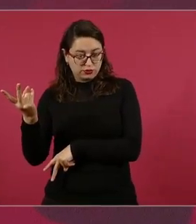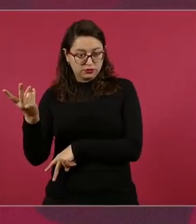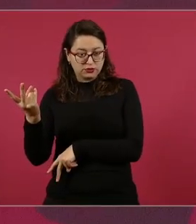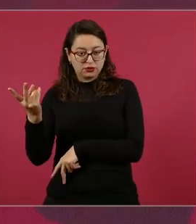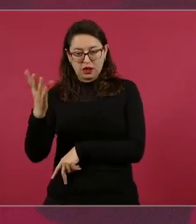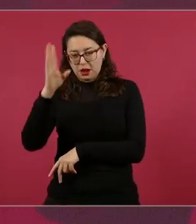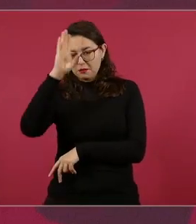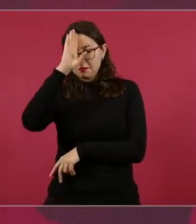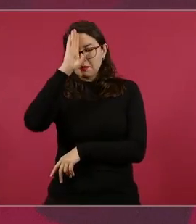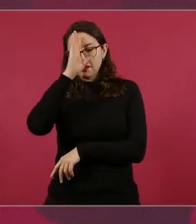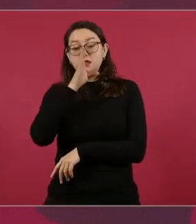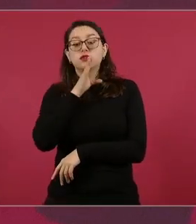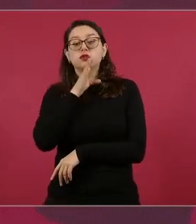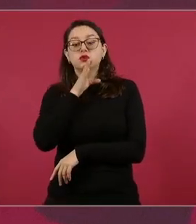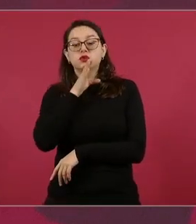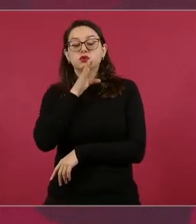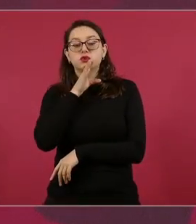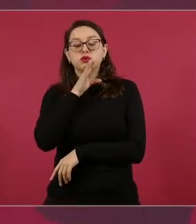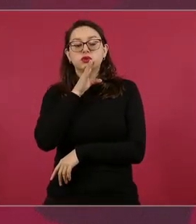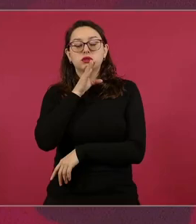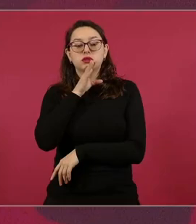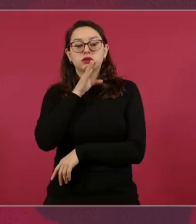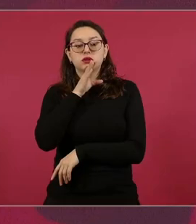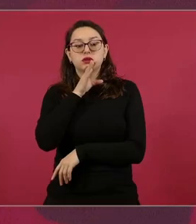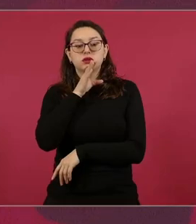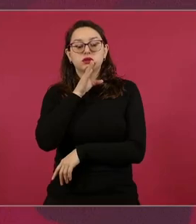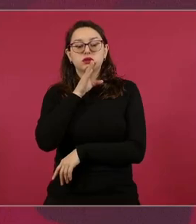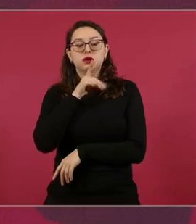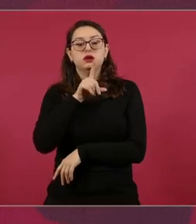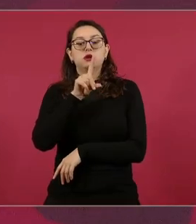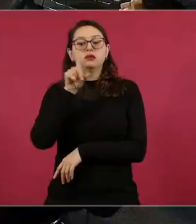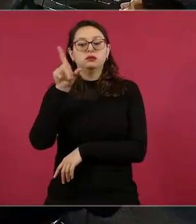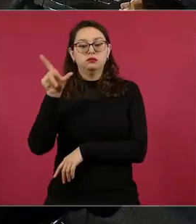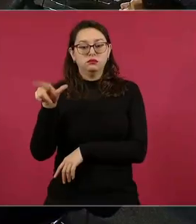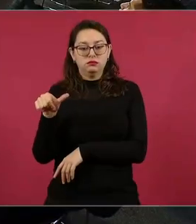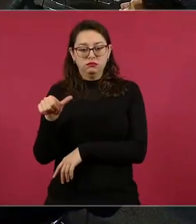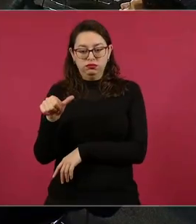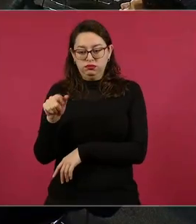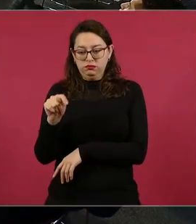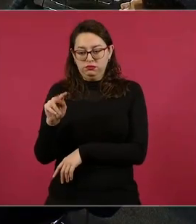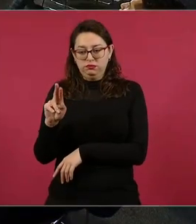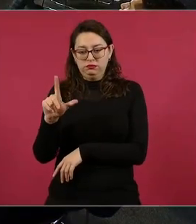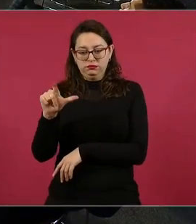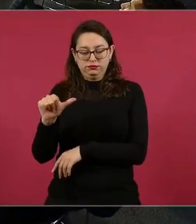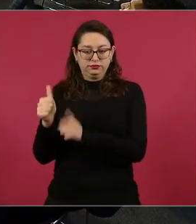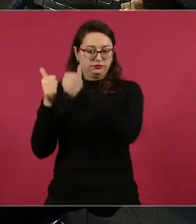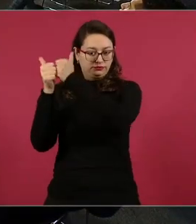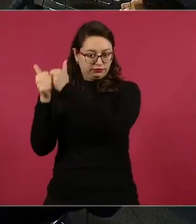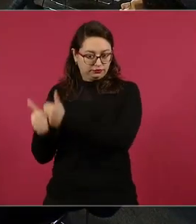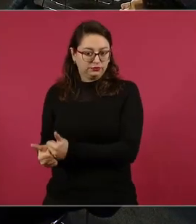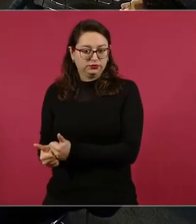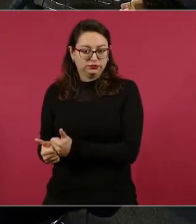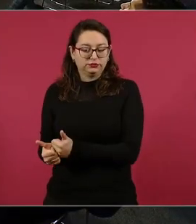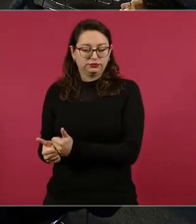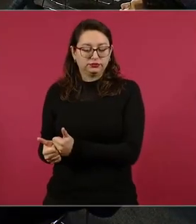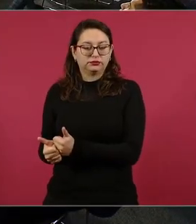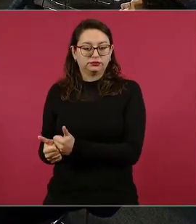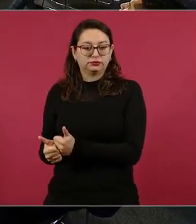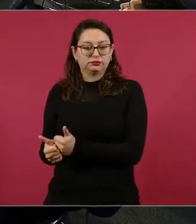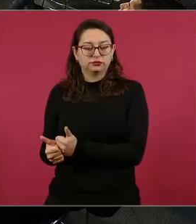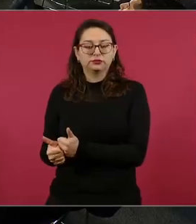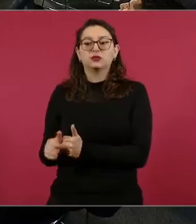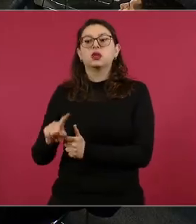Como al mediodía, y luego yo voy a ir allá a Tula, ya me quedo por allá, porque vamos